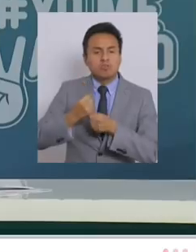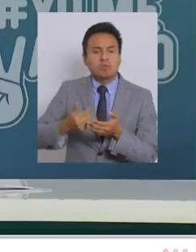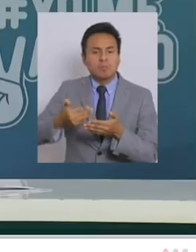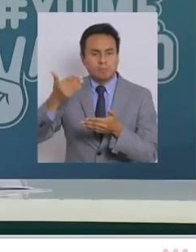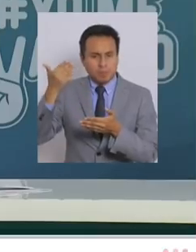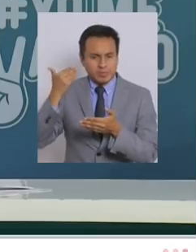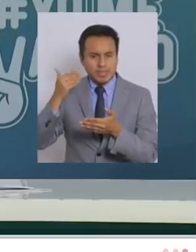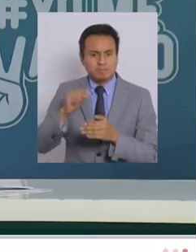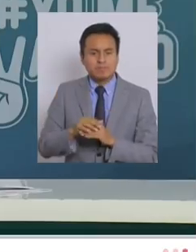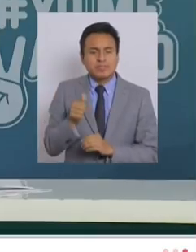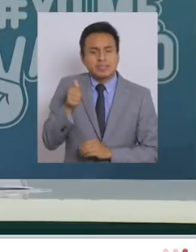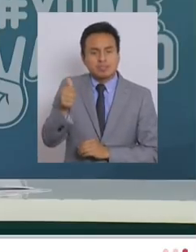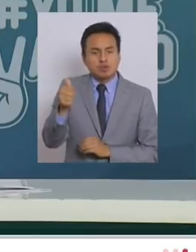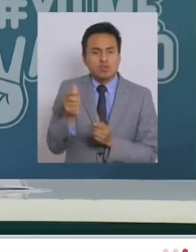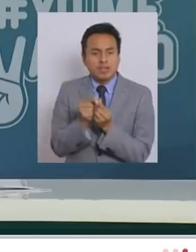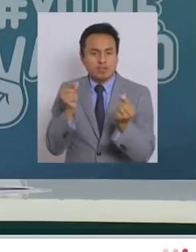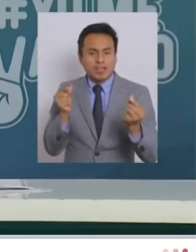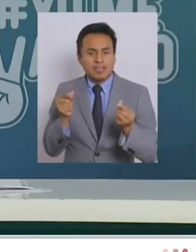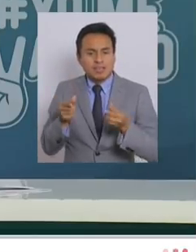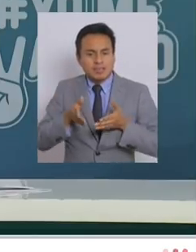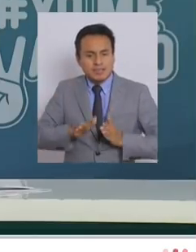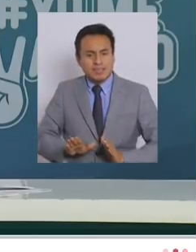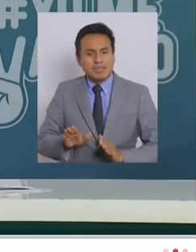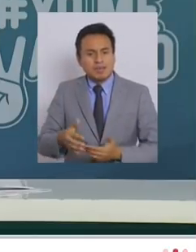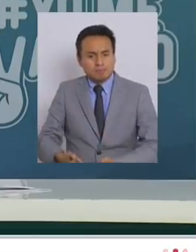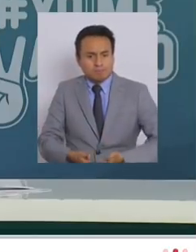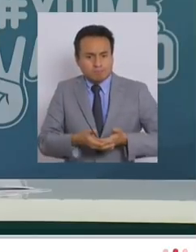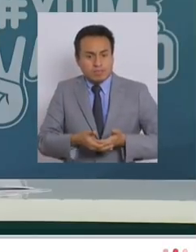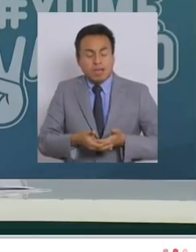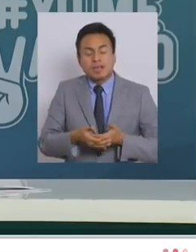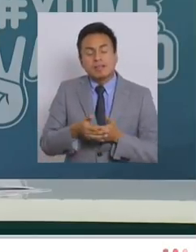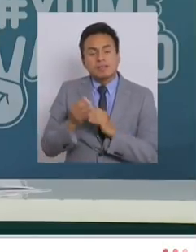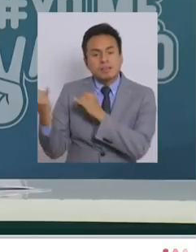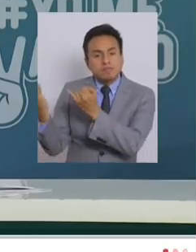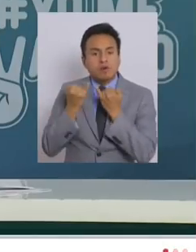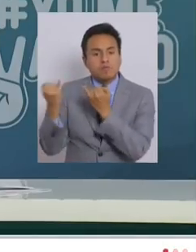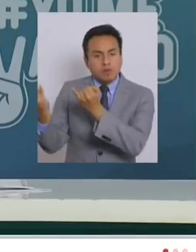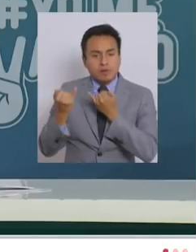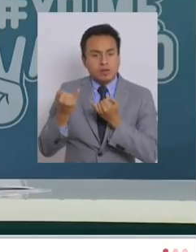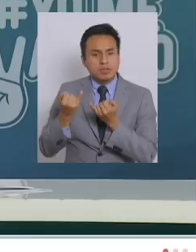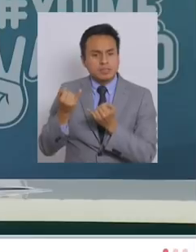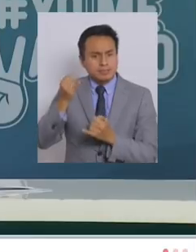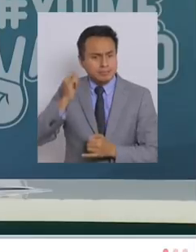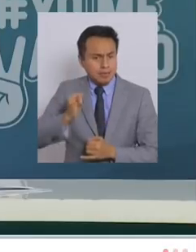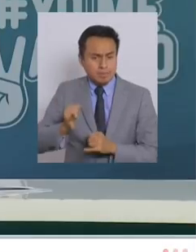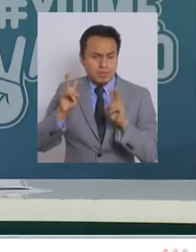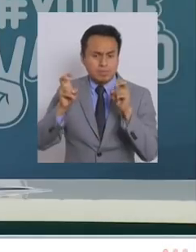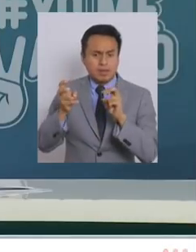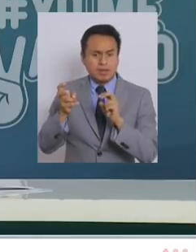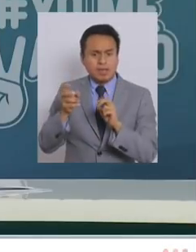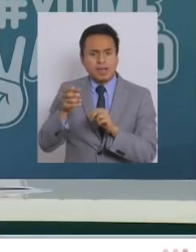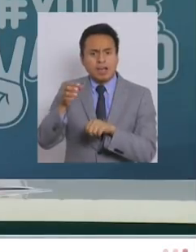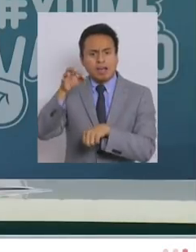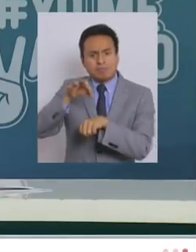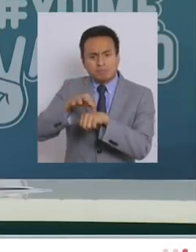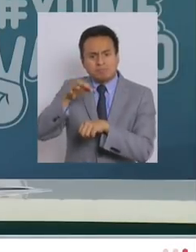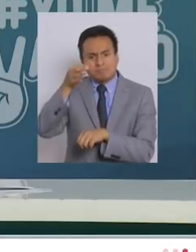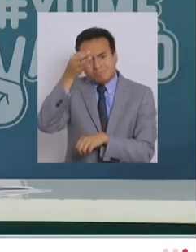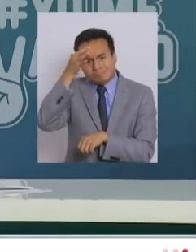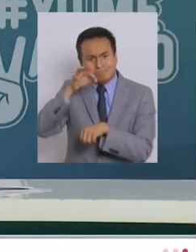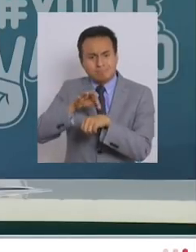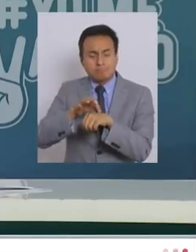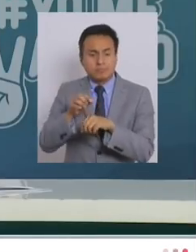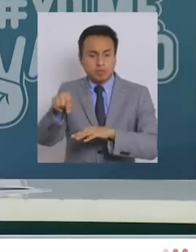la dirección nacional de masonería me informa permanentemente de todo este tipo de casos y a nivel